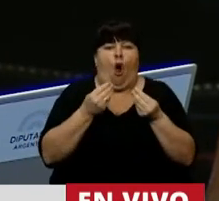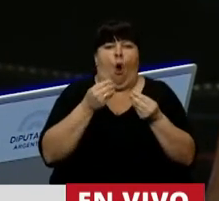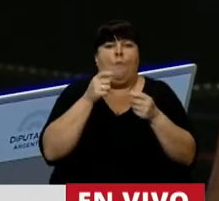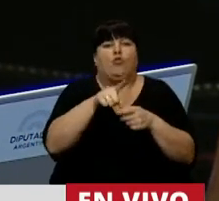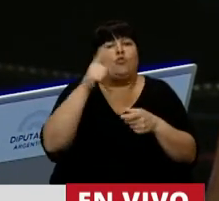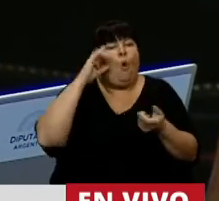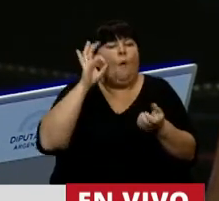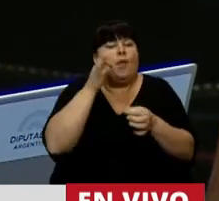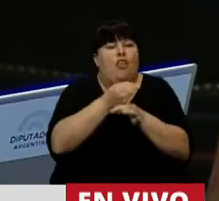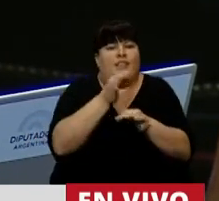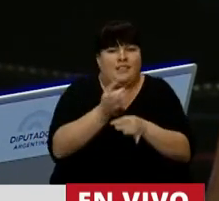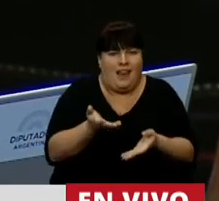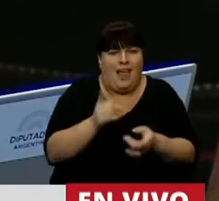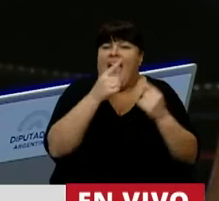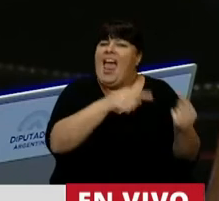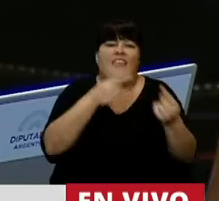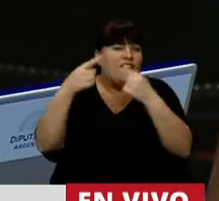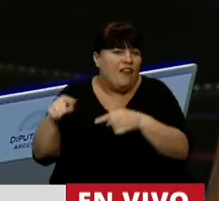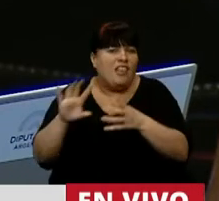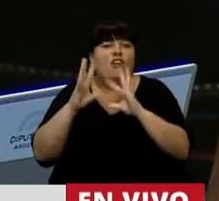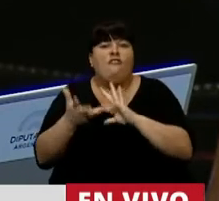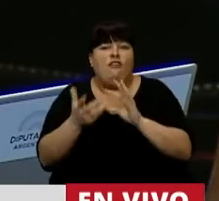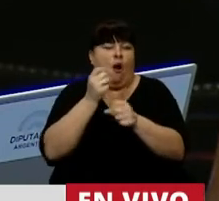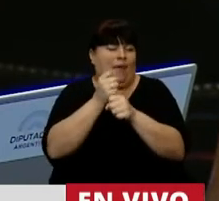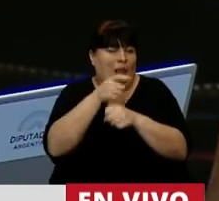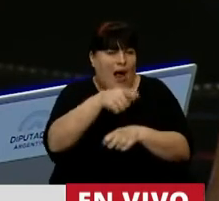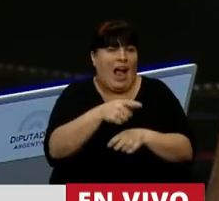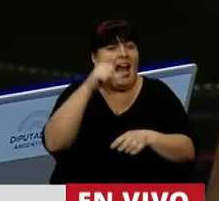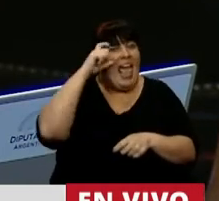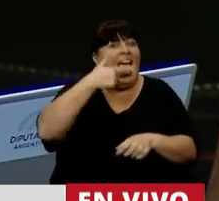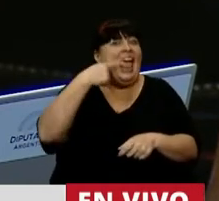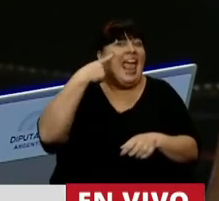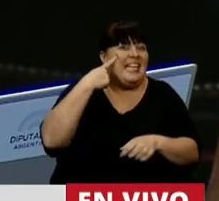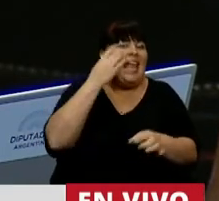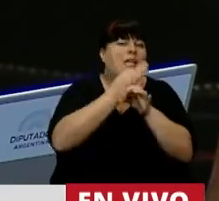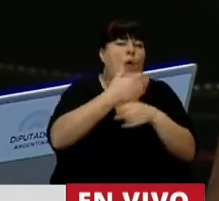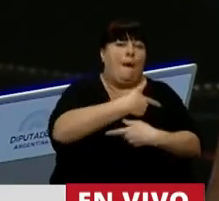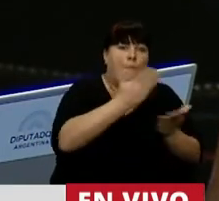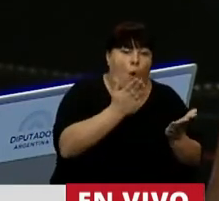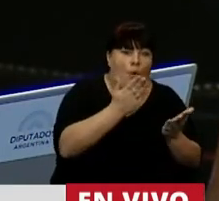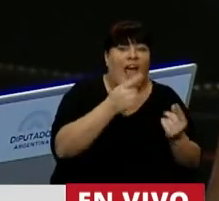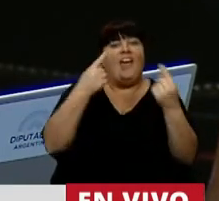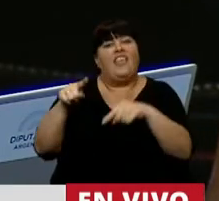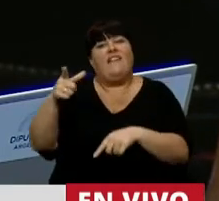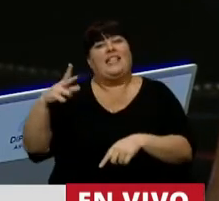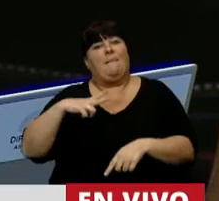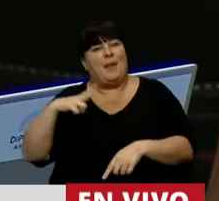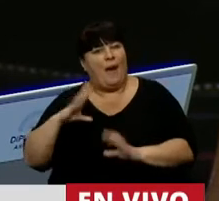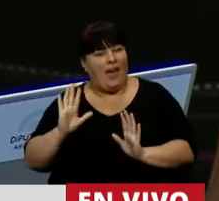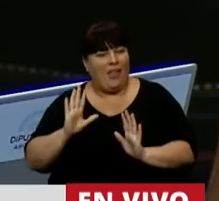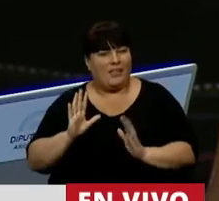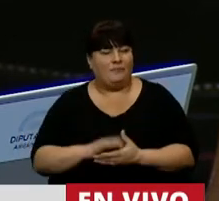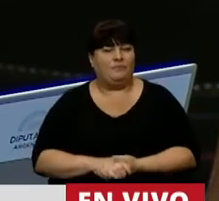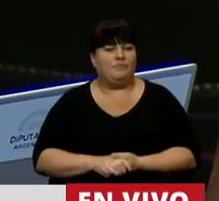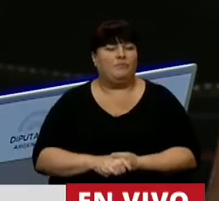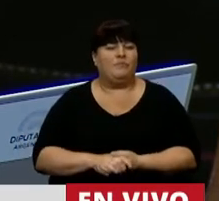sus criterios. No es lo mismo en cómo se aplican los criterios de la ESI en escuelas públicas que en escuelas privadas.